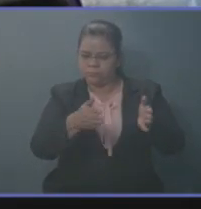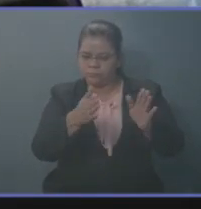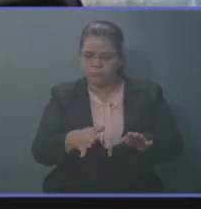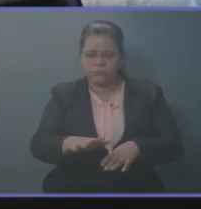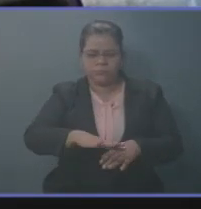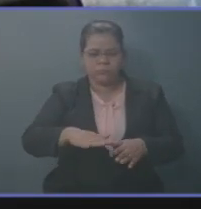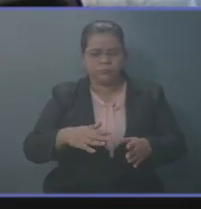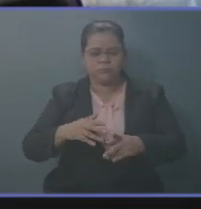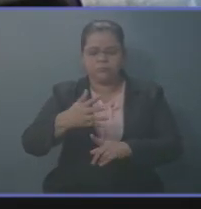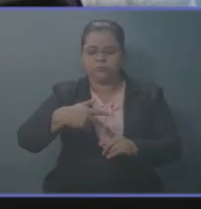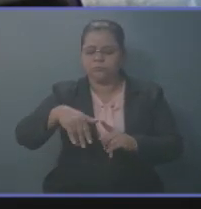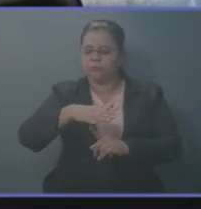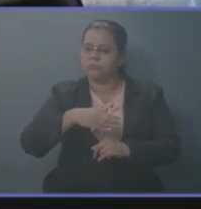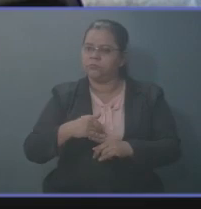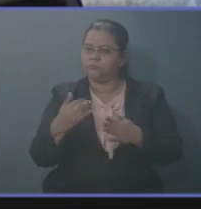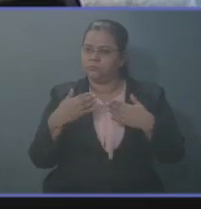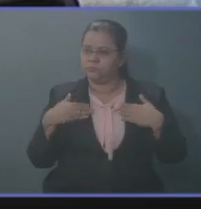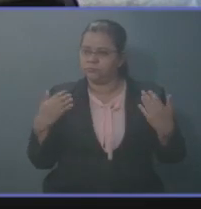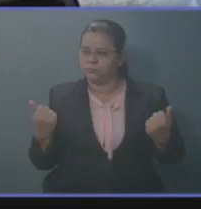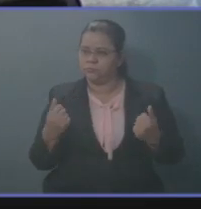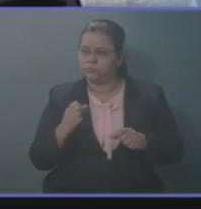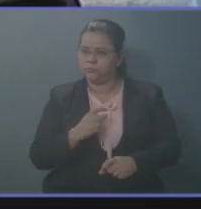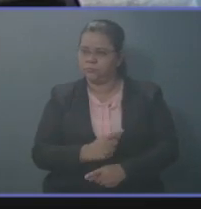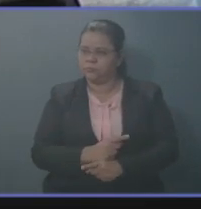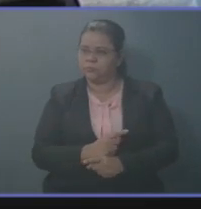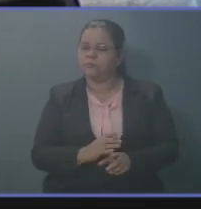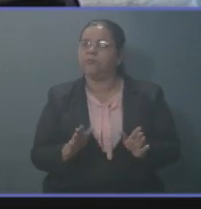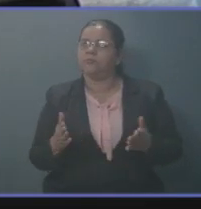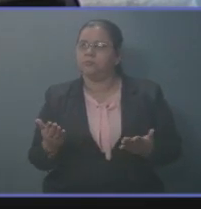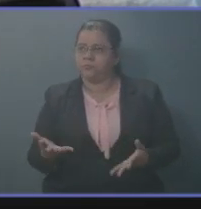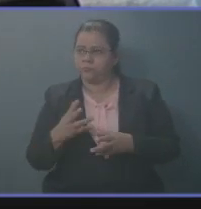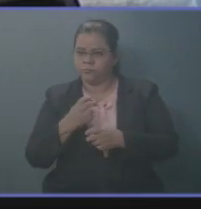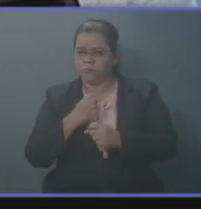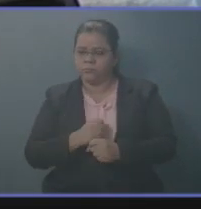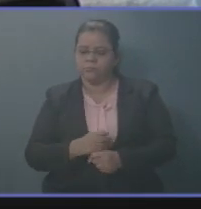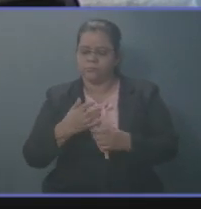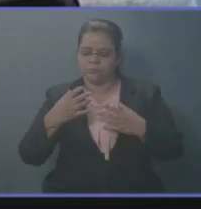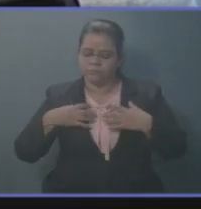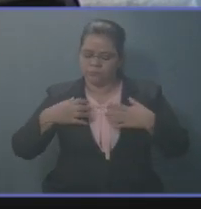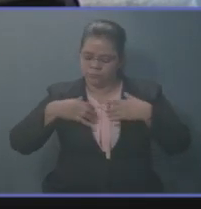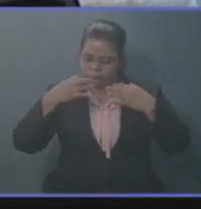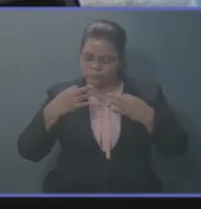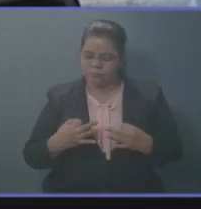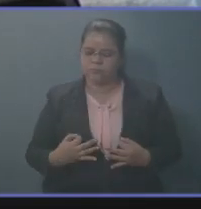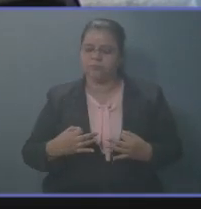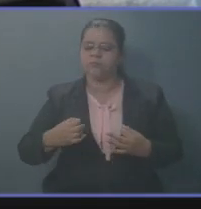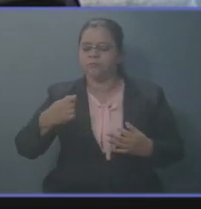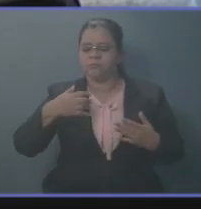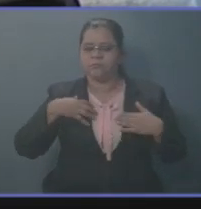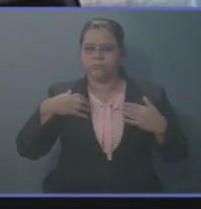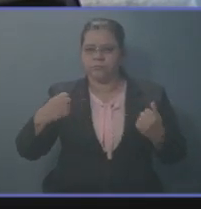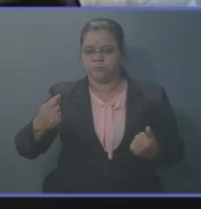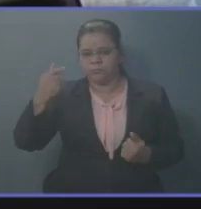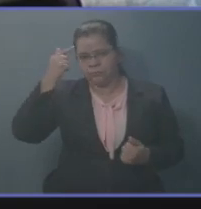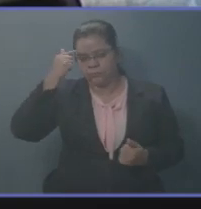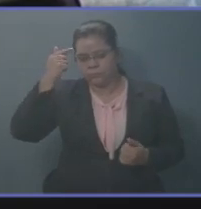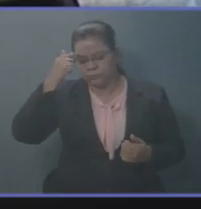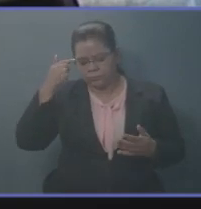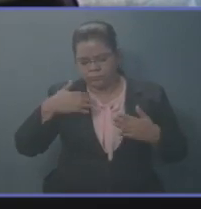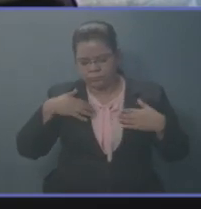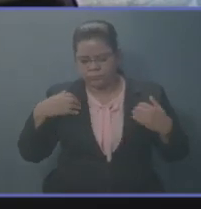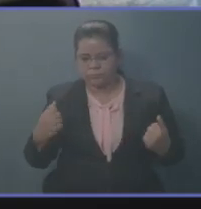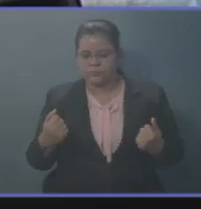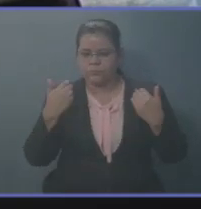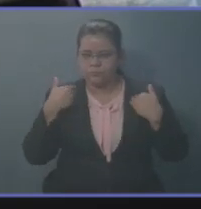y condiciones sanitarias adecuados para garantizar la dignidad y la salud física y mental de las personas sometidas a tal